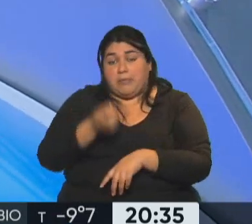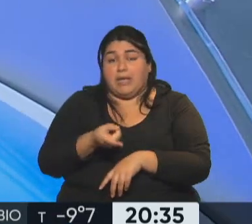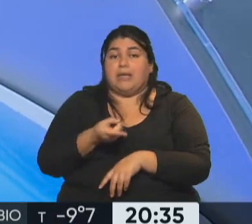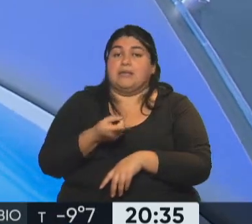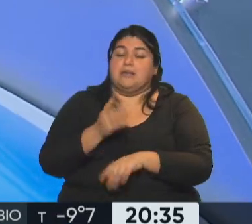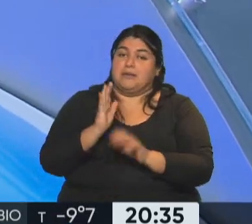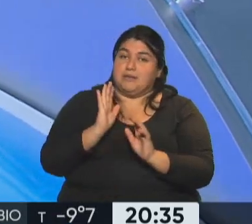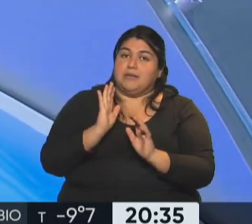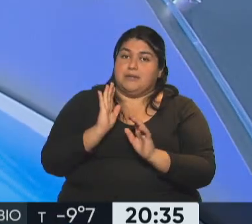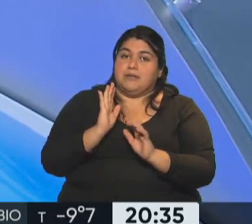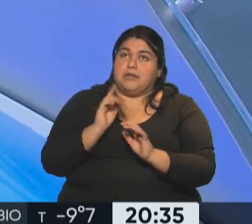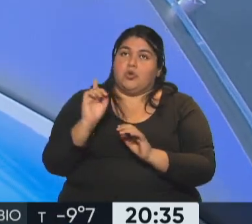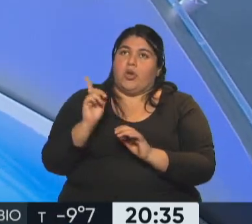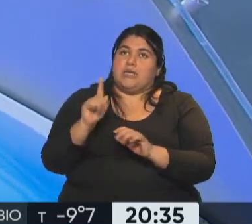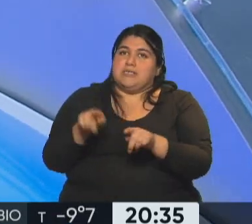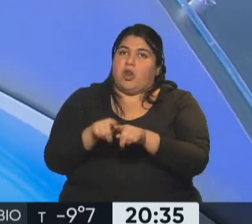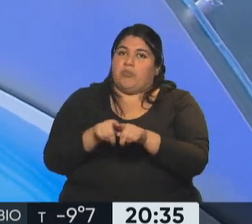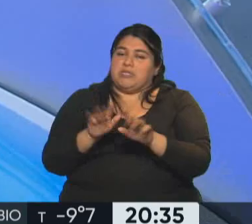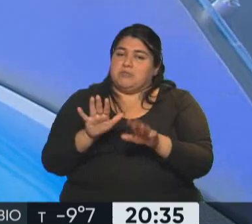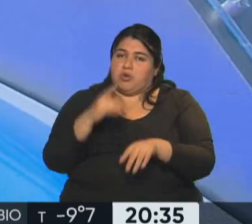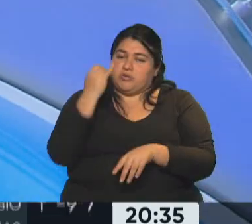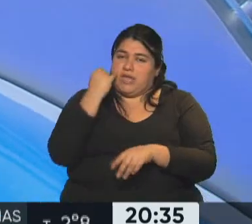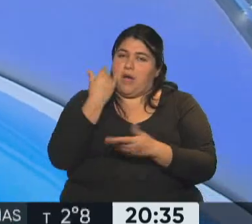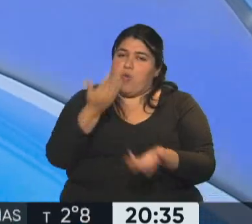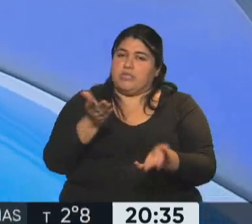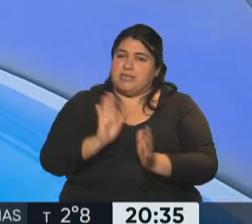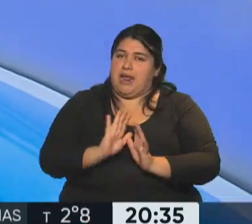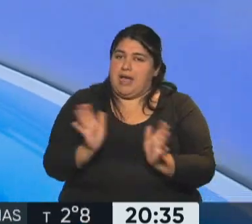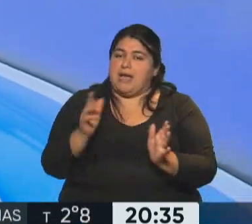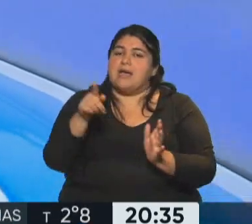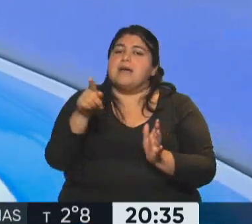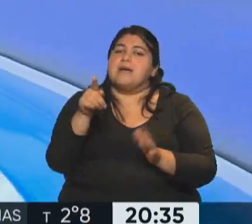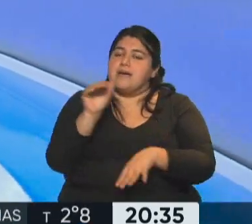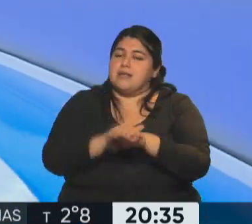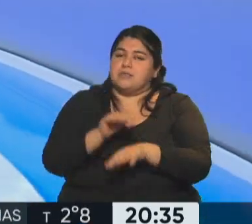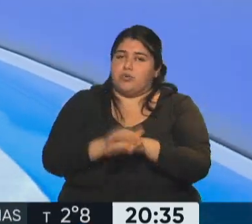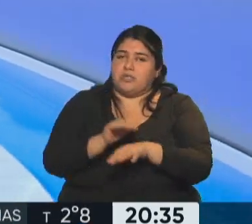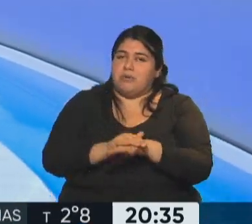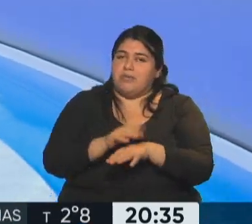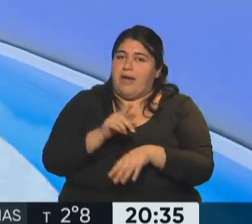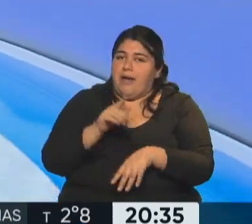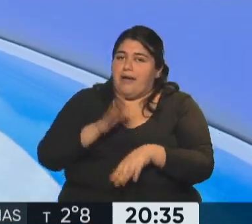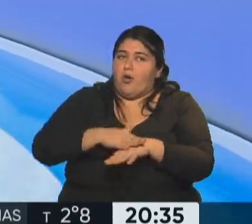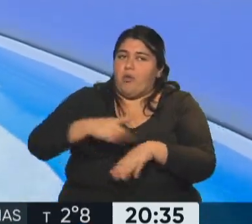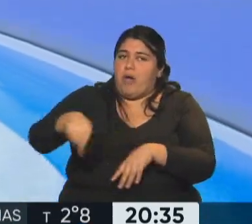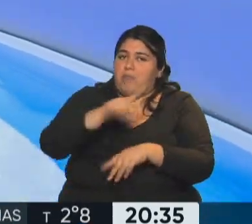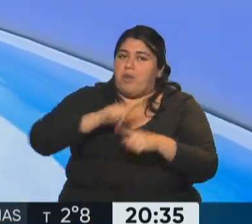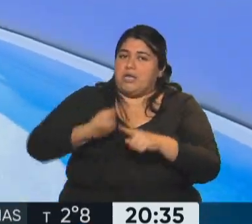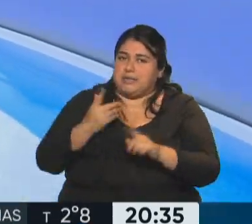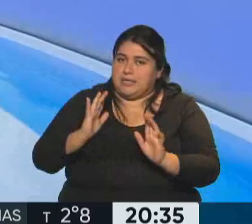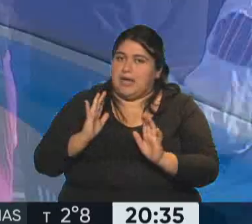no tuvieron el mismo, y esto muestra de algún modo el grado de responsabilidad política que hay, que no han